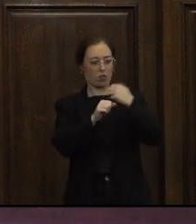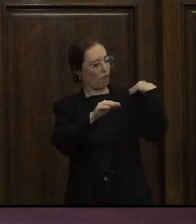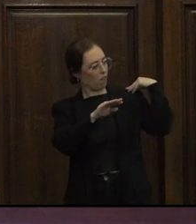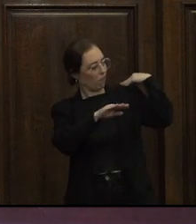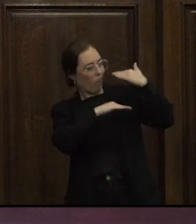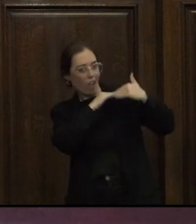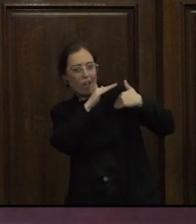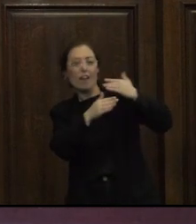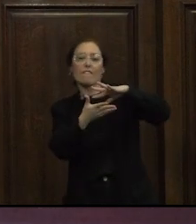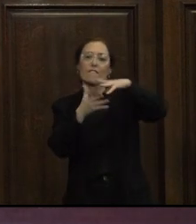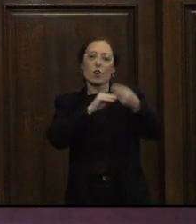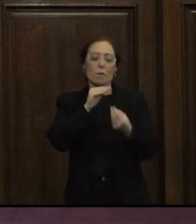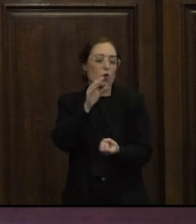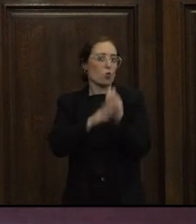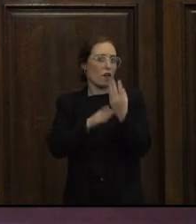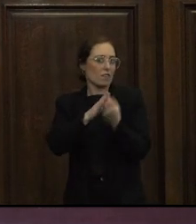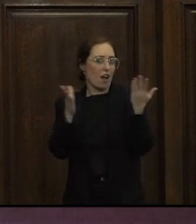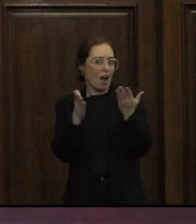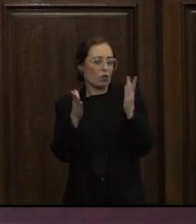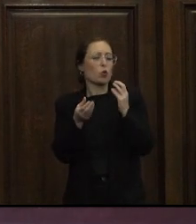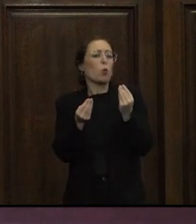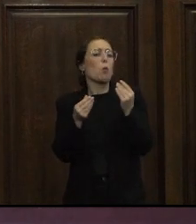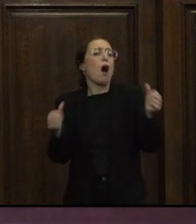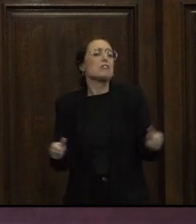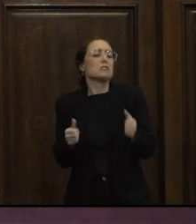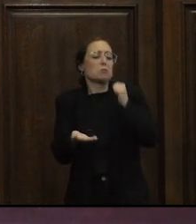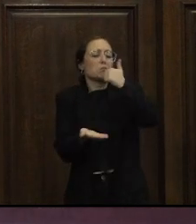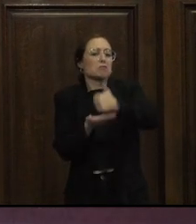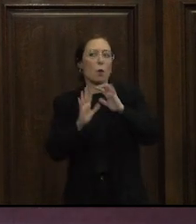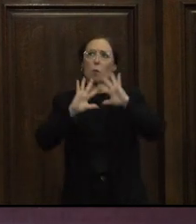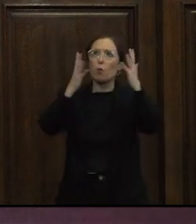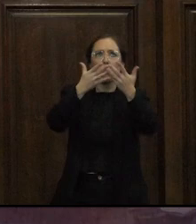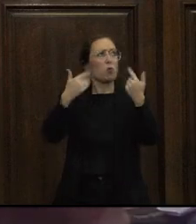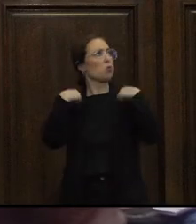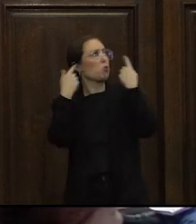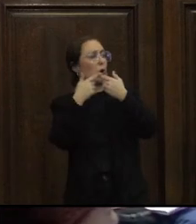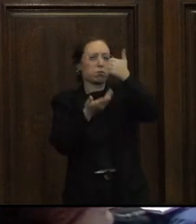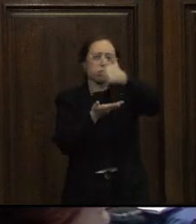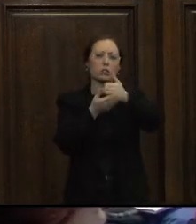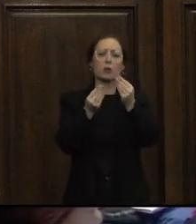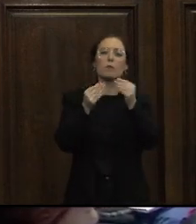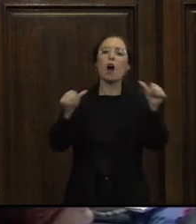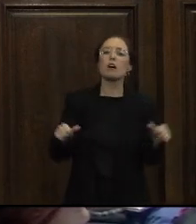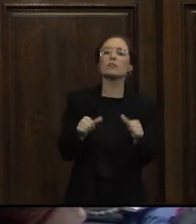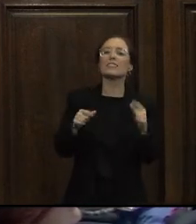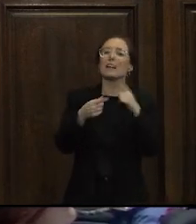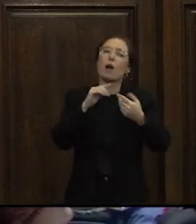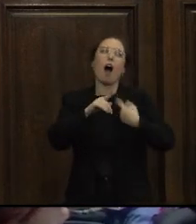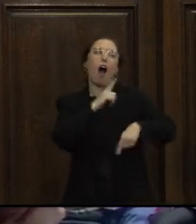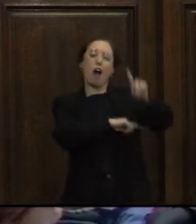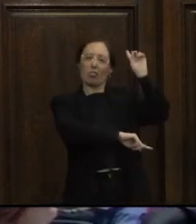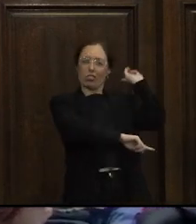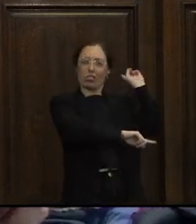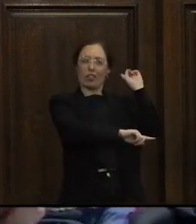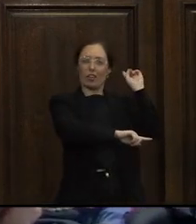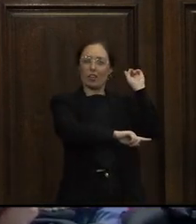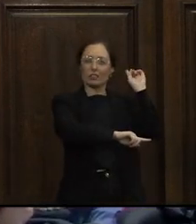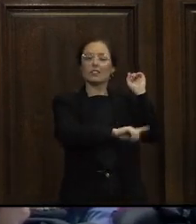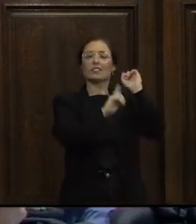a las formas modernas típicas de existir en el mundo y de los instrumentos que se utilizaban anteriormente para